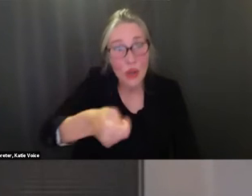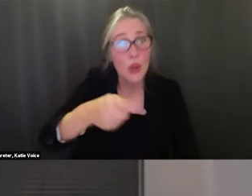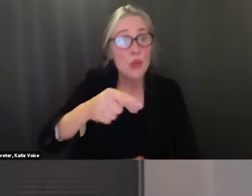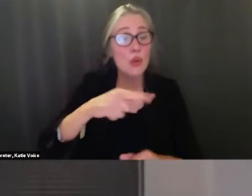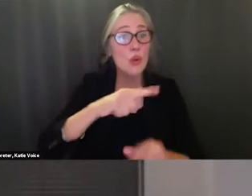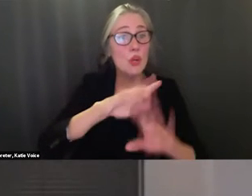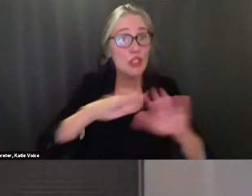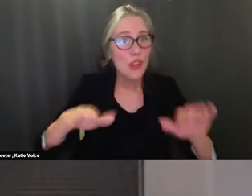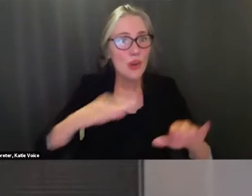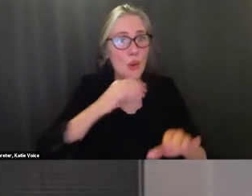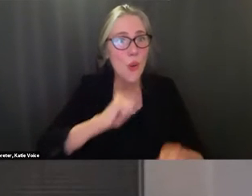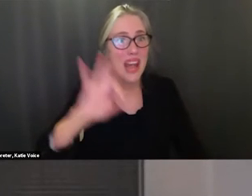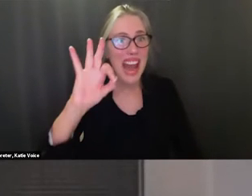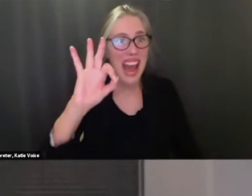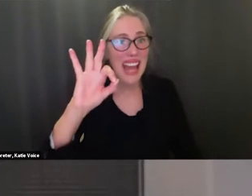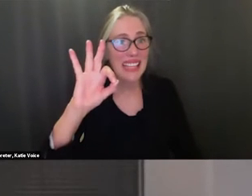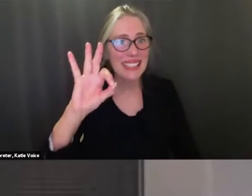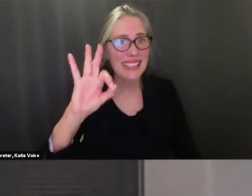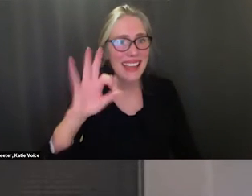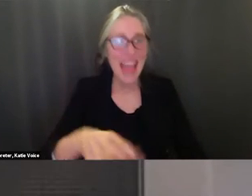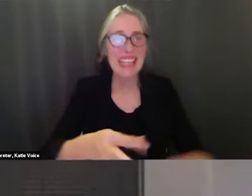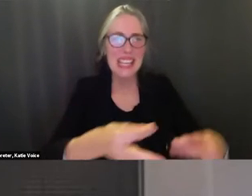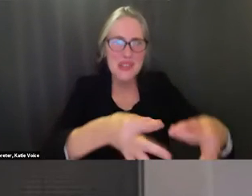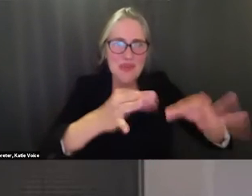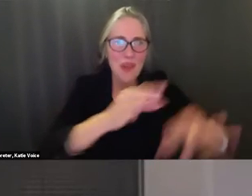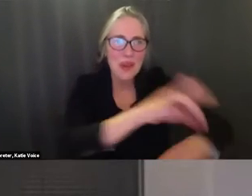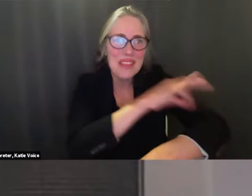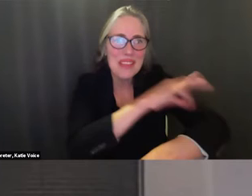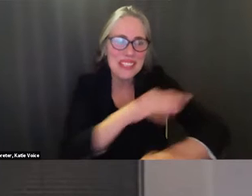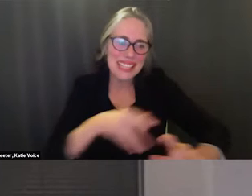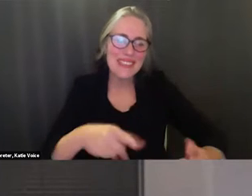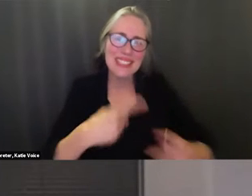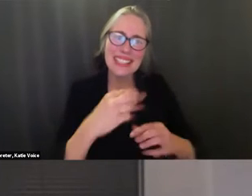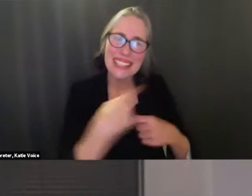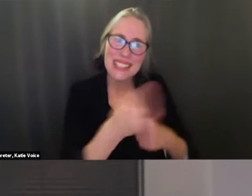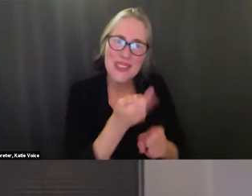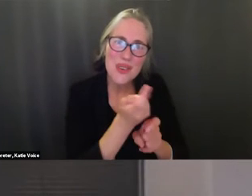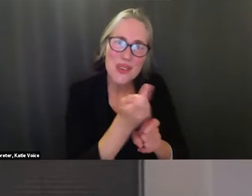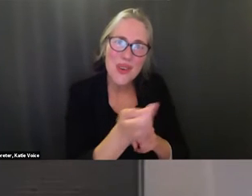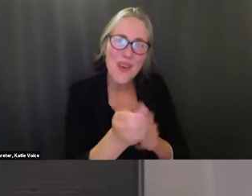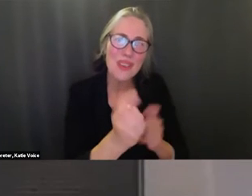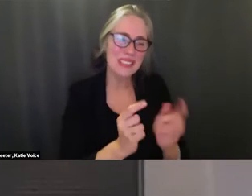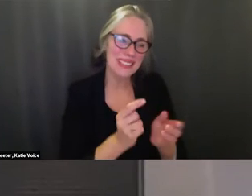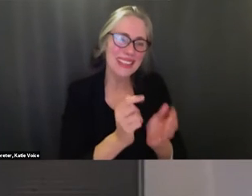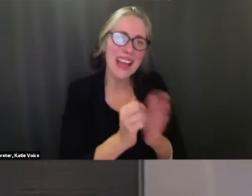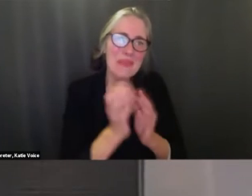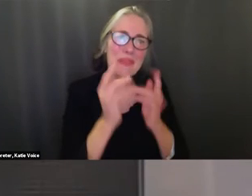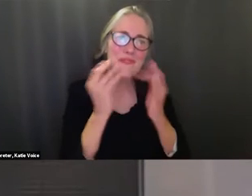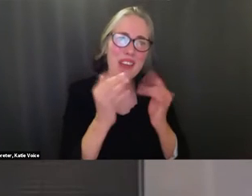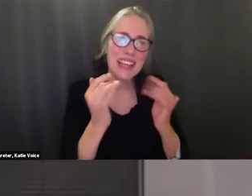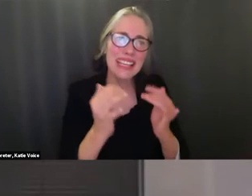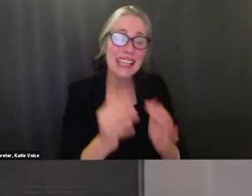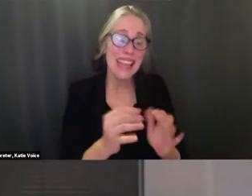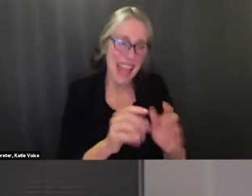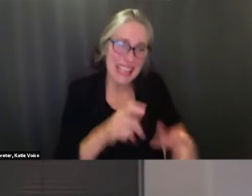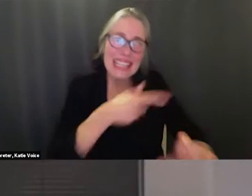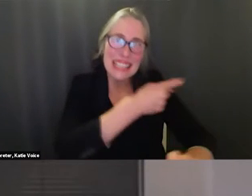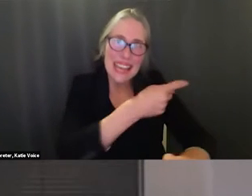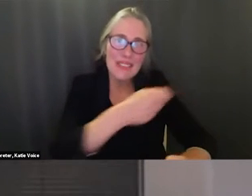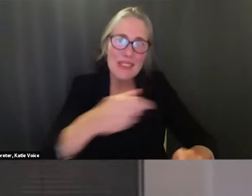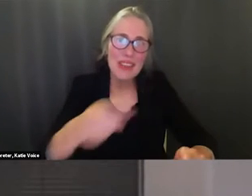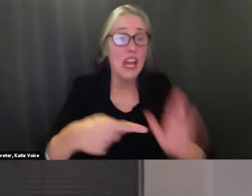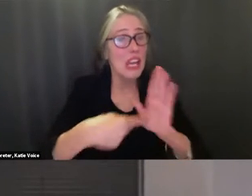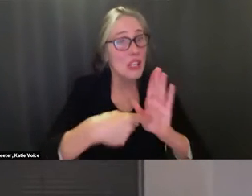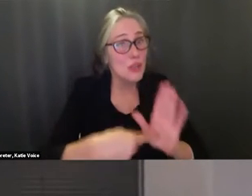niños de 9 años y se enrolló las mangas y dijo bromas y los hizo sentir cómodos y bajó 2 horas en el gimnasio